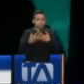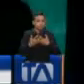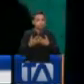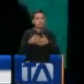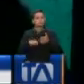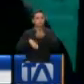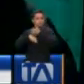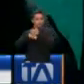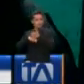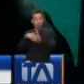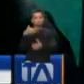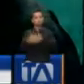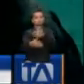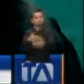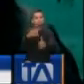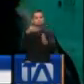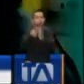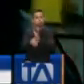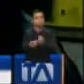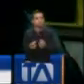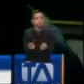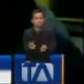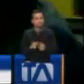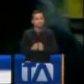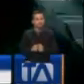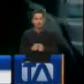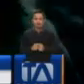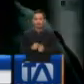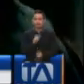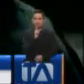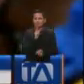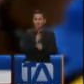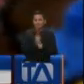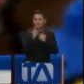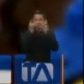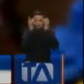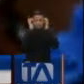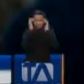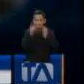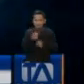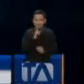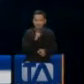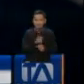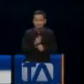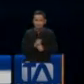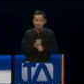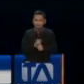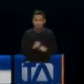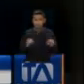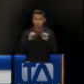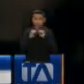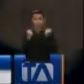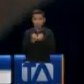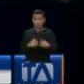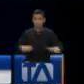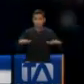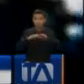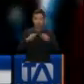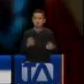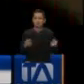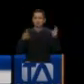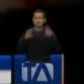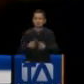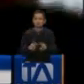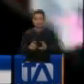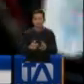poder acelerar estos procesos penales. Es realmente preocupante, ¿no? Y sobre todo lo que decíamos, el accionar de la sociedad tiene también que